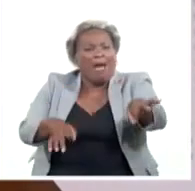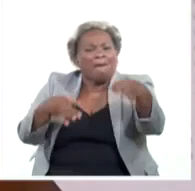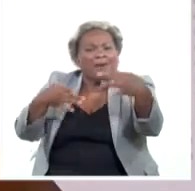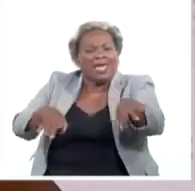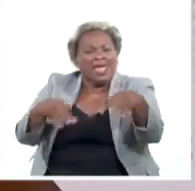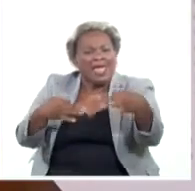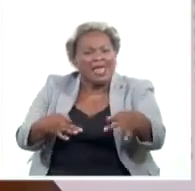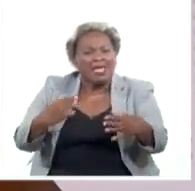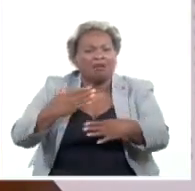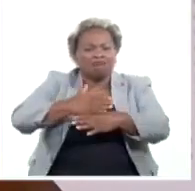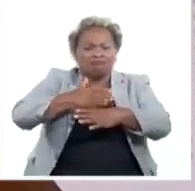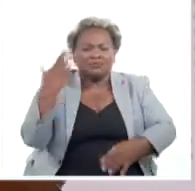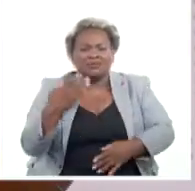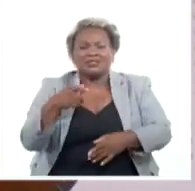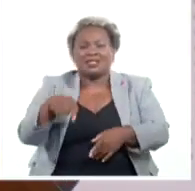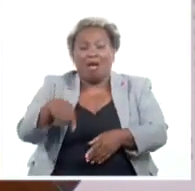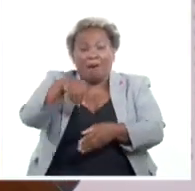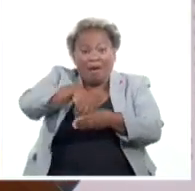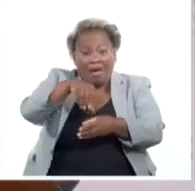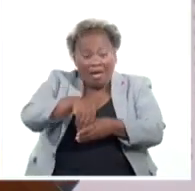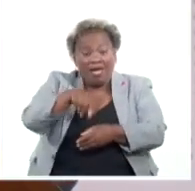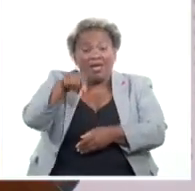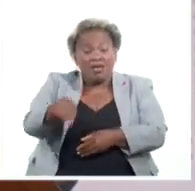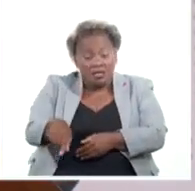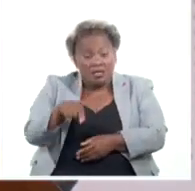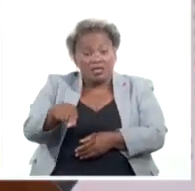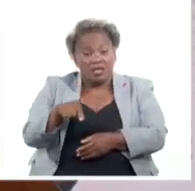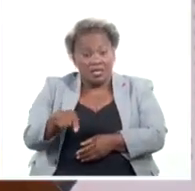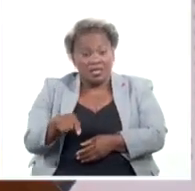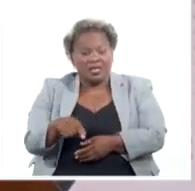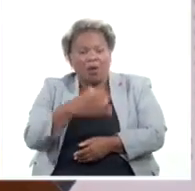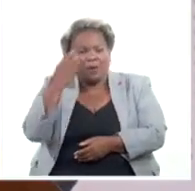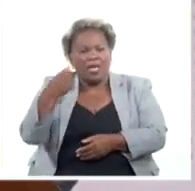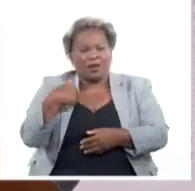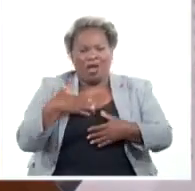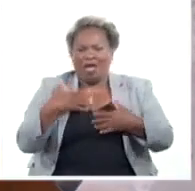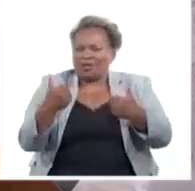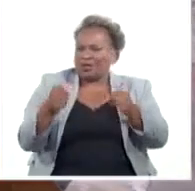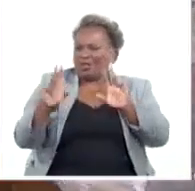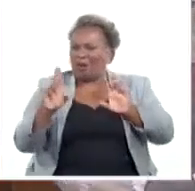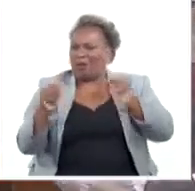quitar más trabas y superar la autocomplacencia.